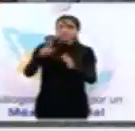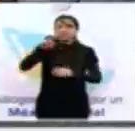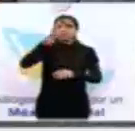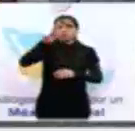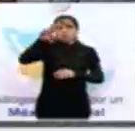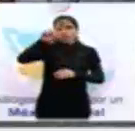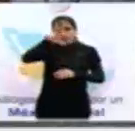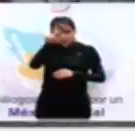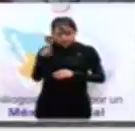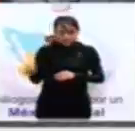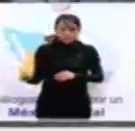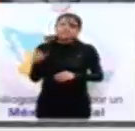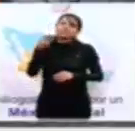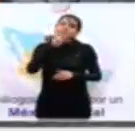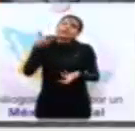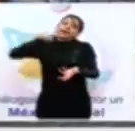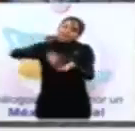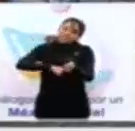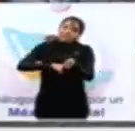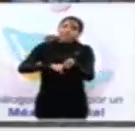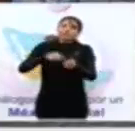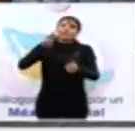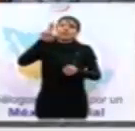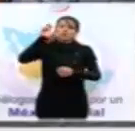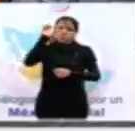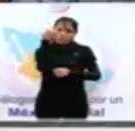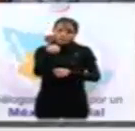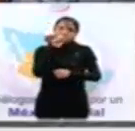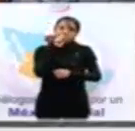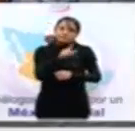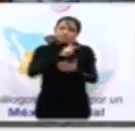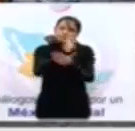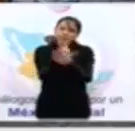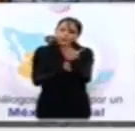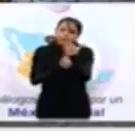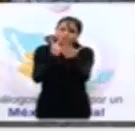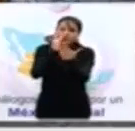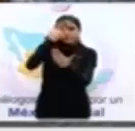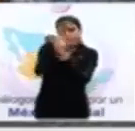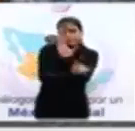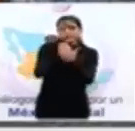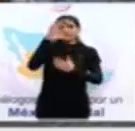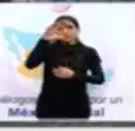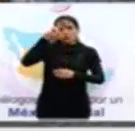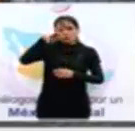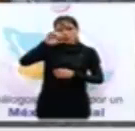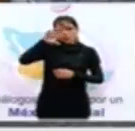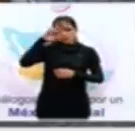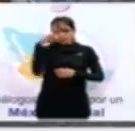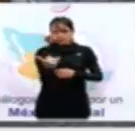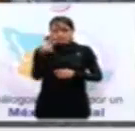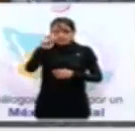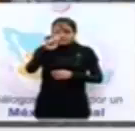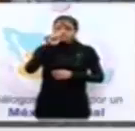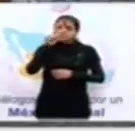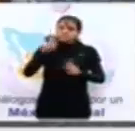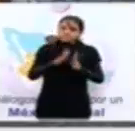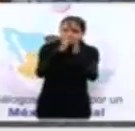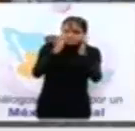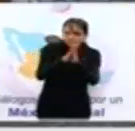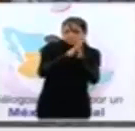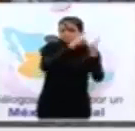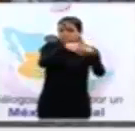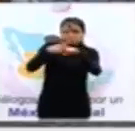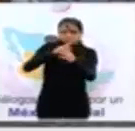Consejo Editorial de la revista Mundos Rurales, del PDR de la UAM, miembro de la Red de Gestión del Territorio, Proyecto CONACYT,